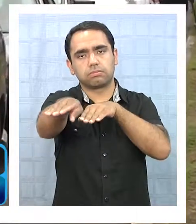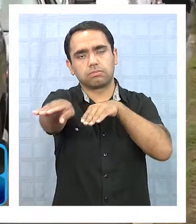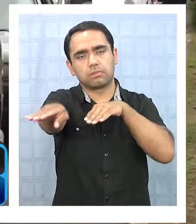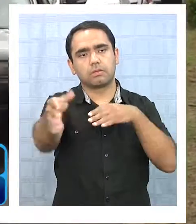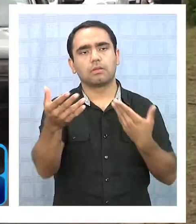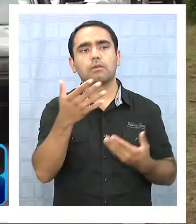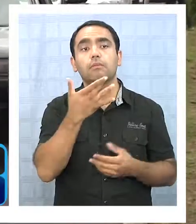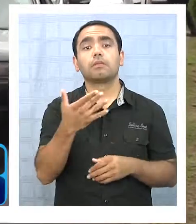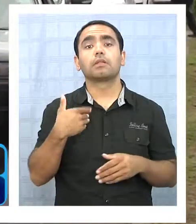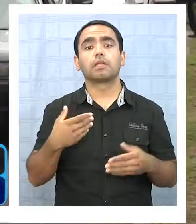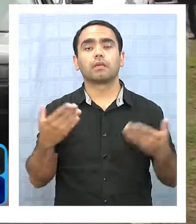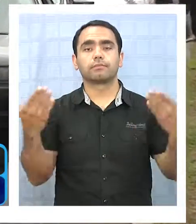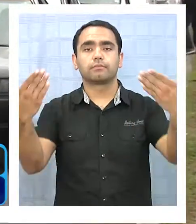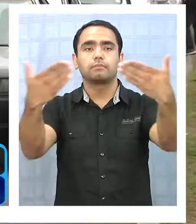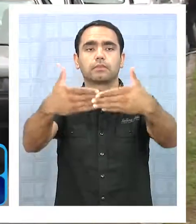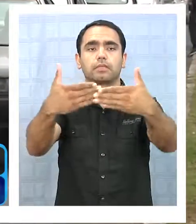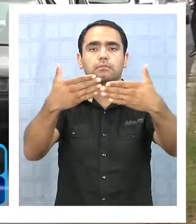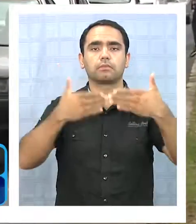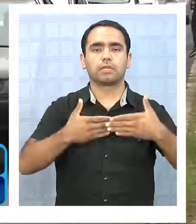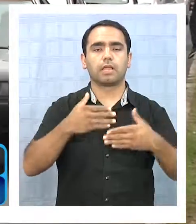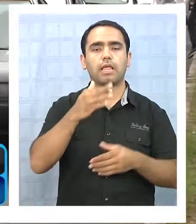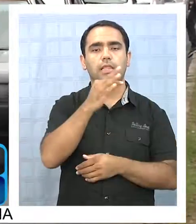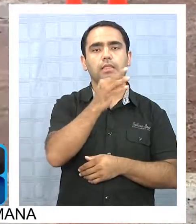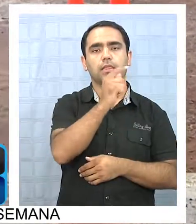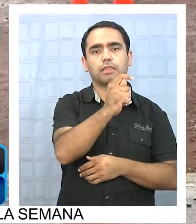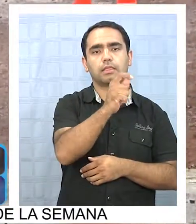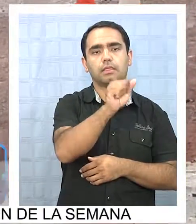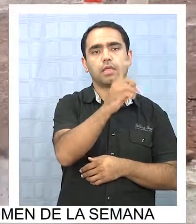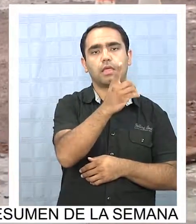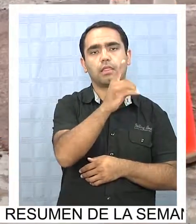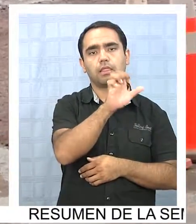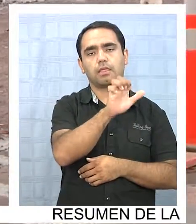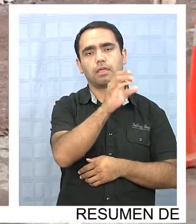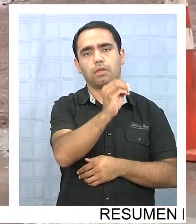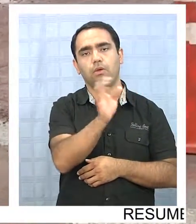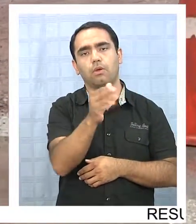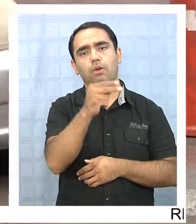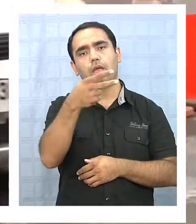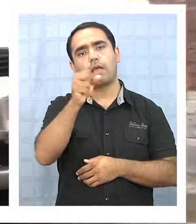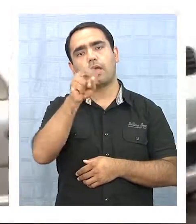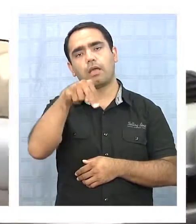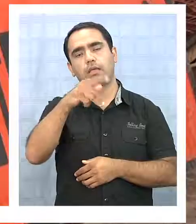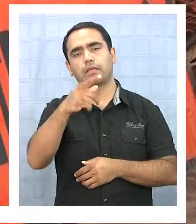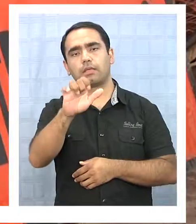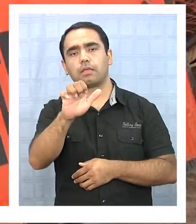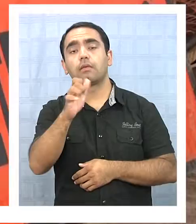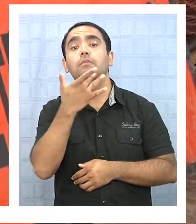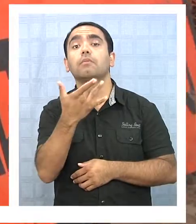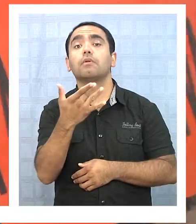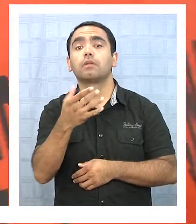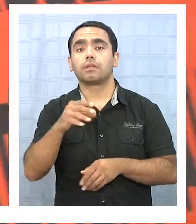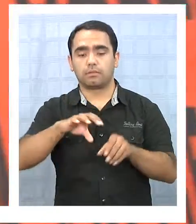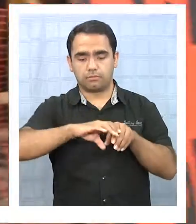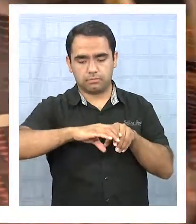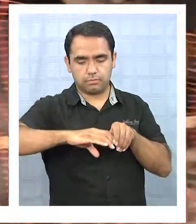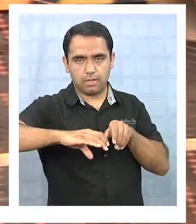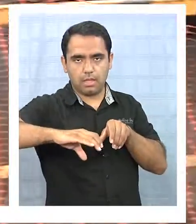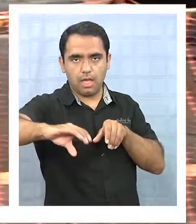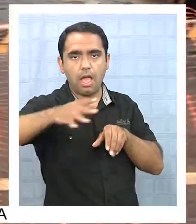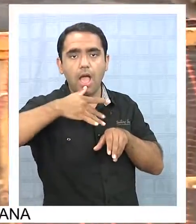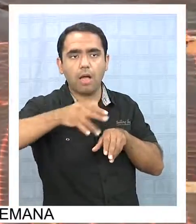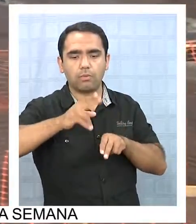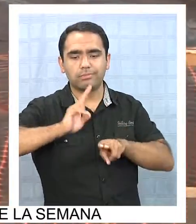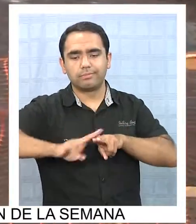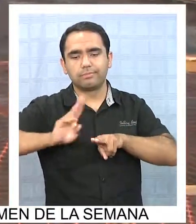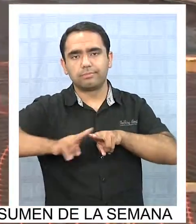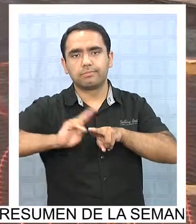por el corte de tránsito de calle Tardeo Janque debido a las obras de alcantarillado ejecutadas por la sanitaria Aguas del Altiplano.